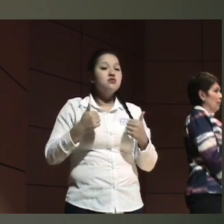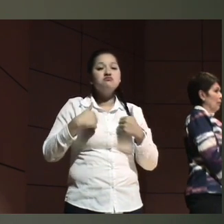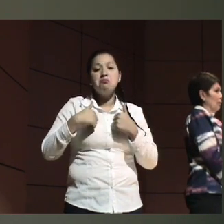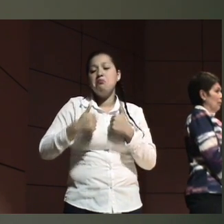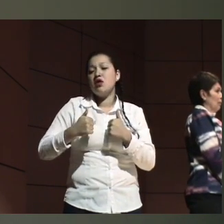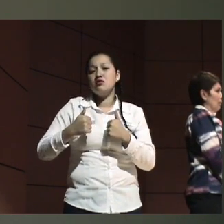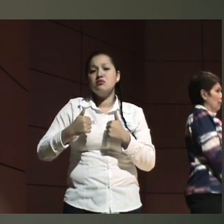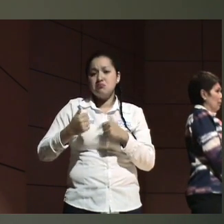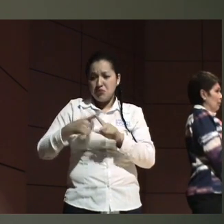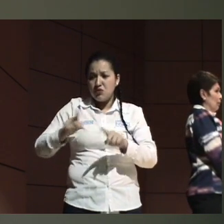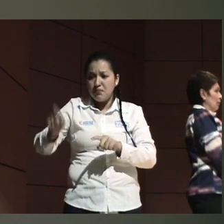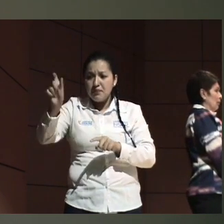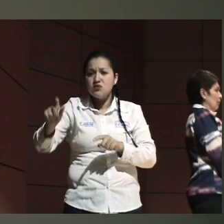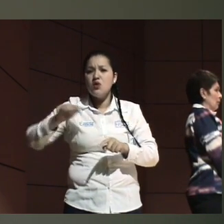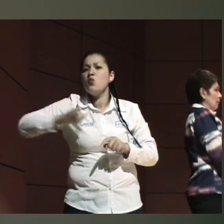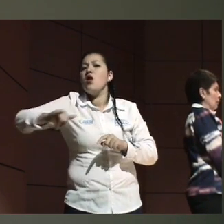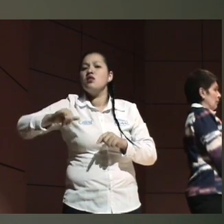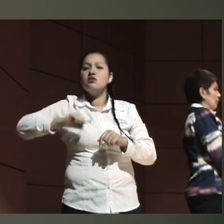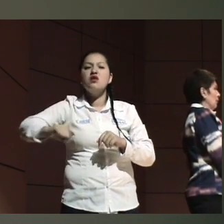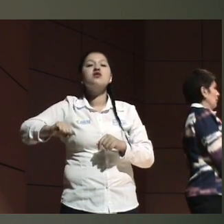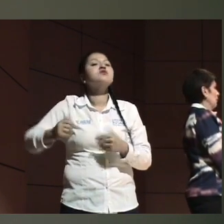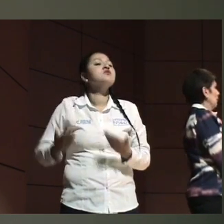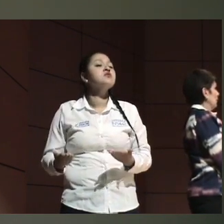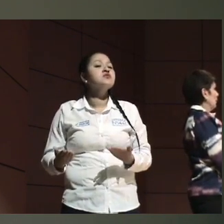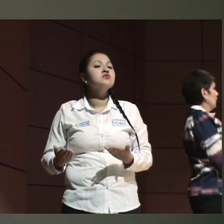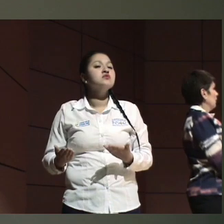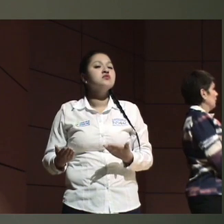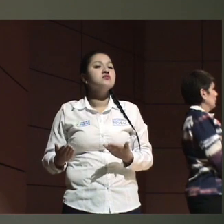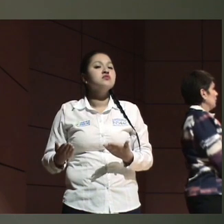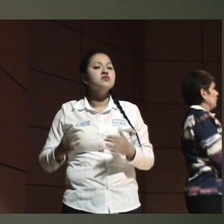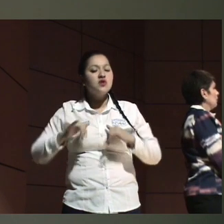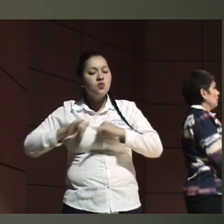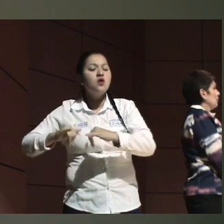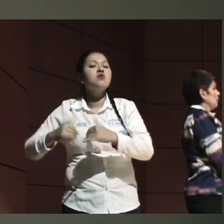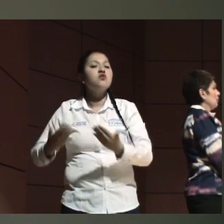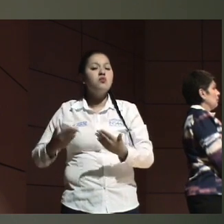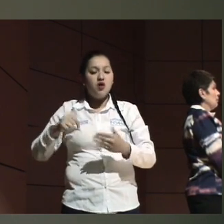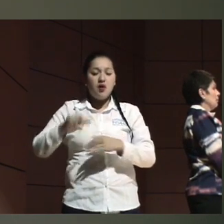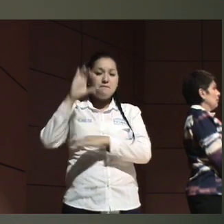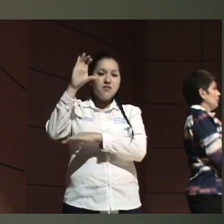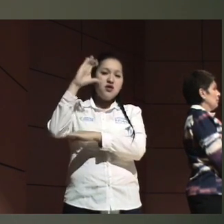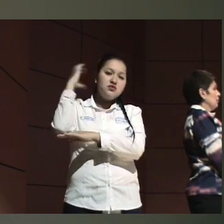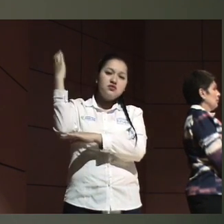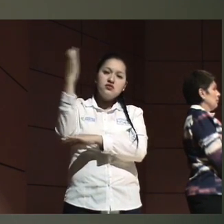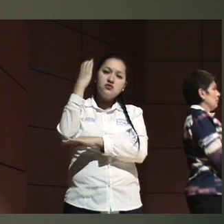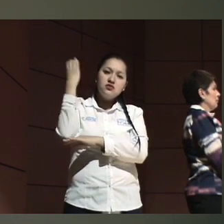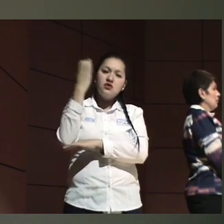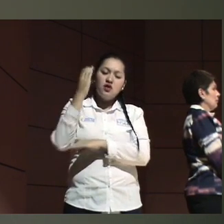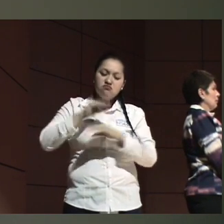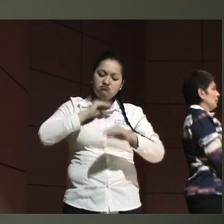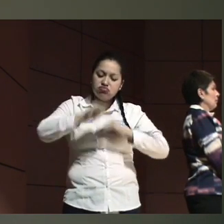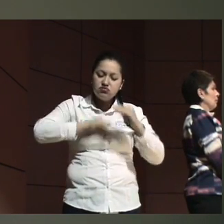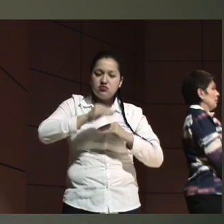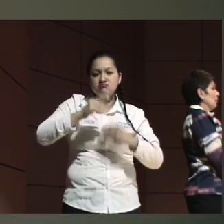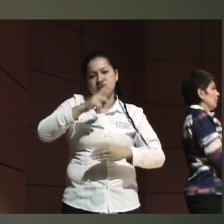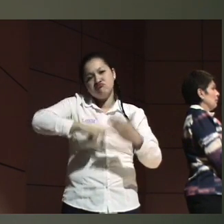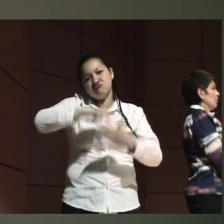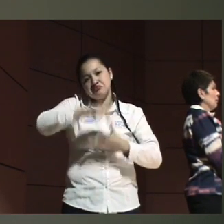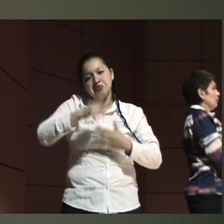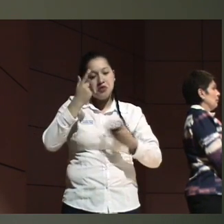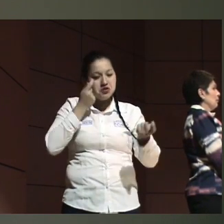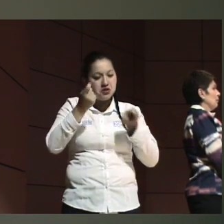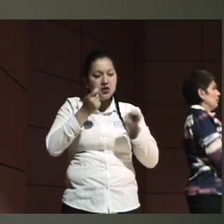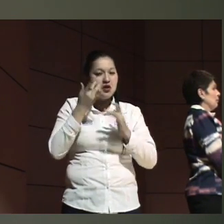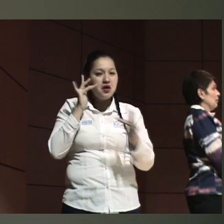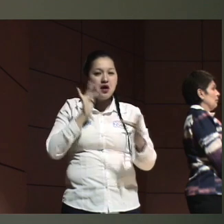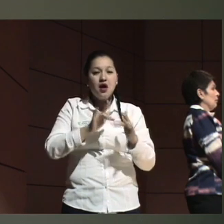tienen tantos derechos como yo a las tecnologías que el país ha venido incorporando desarrollando como los